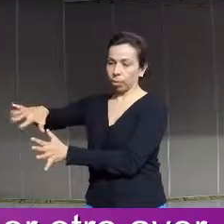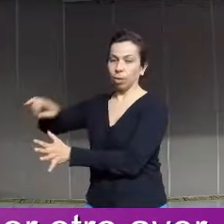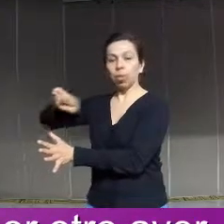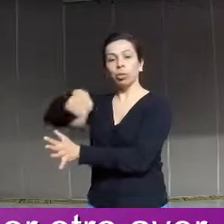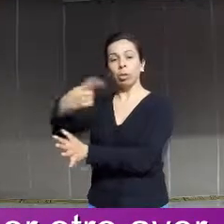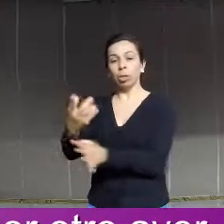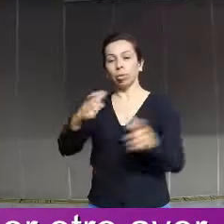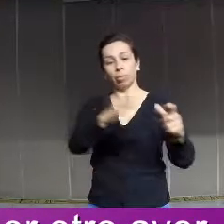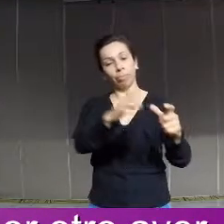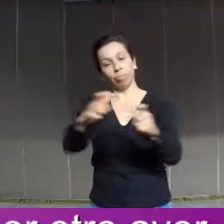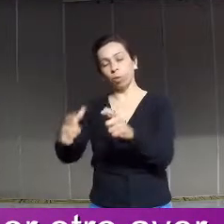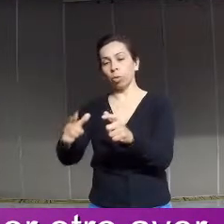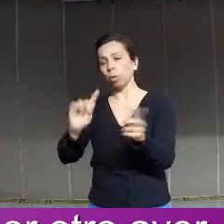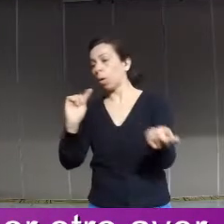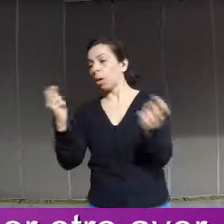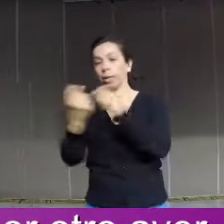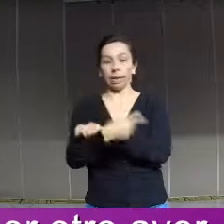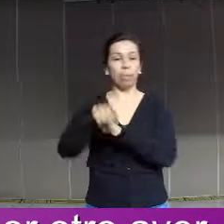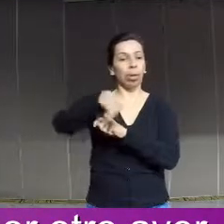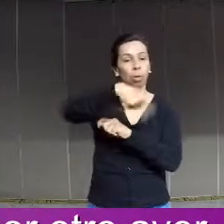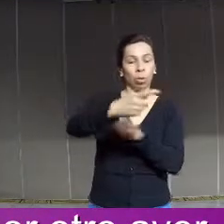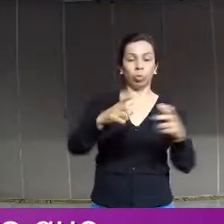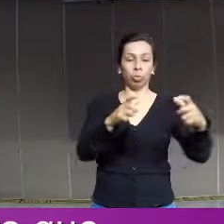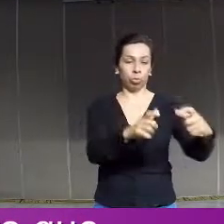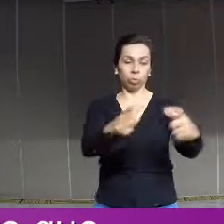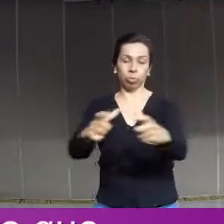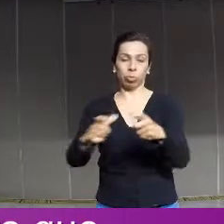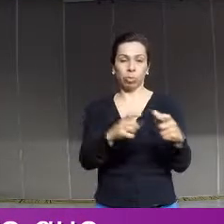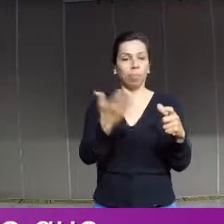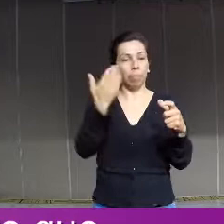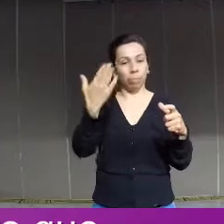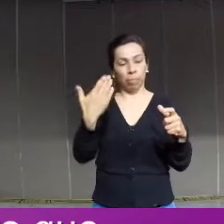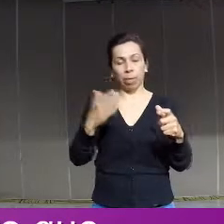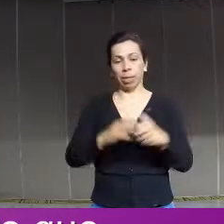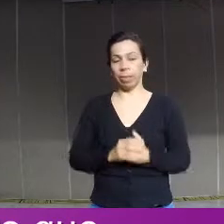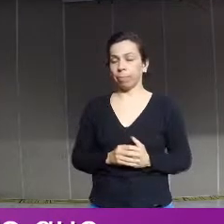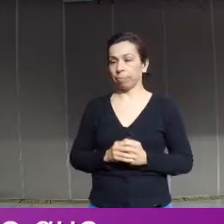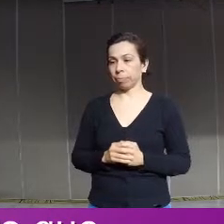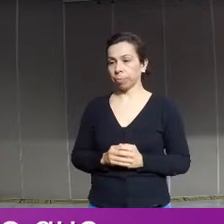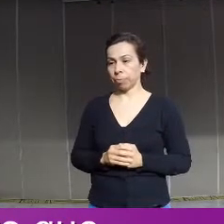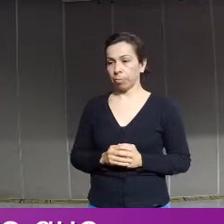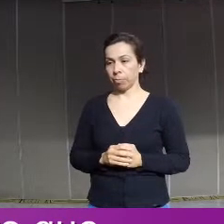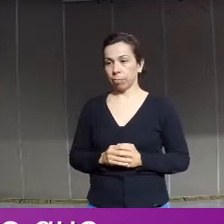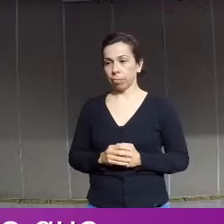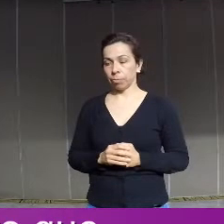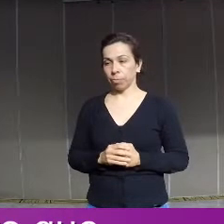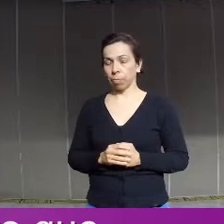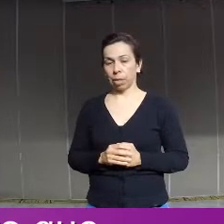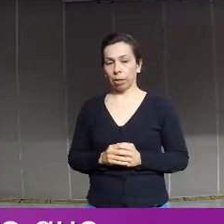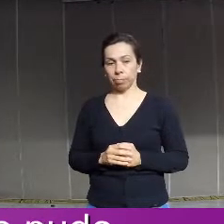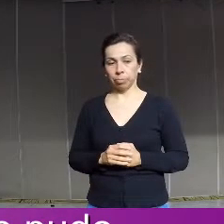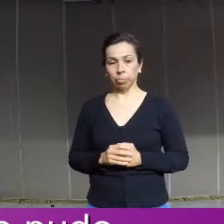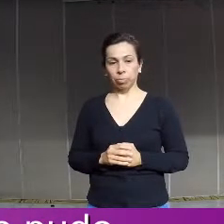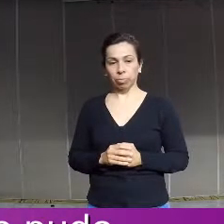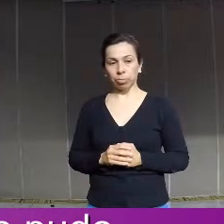menú institucional no está reemplazado nutricionalmente por otros alimentos. Y después